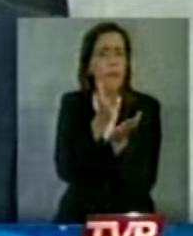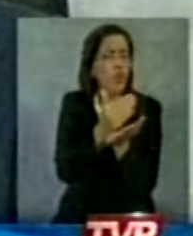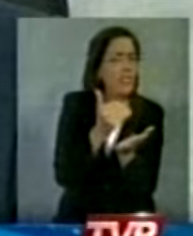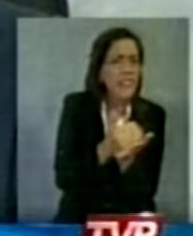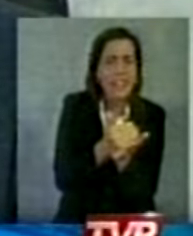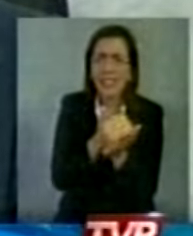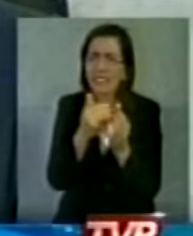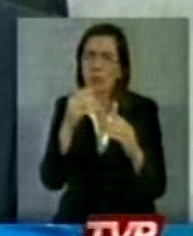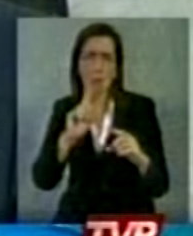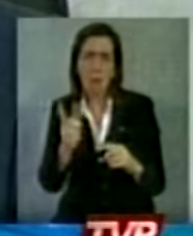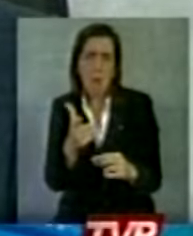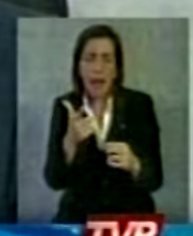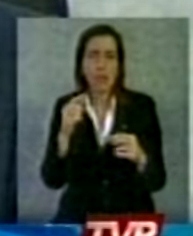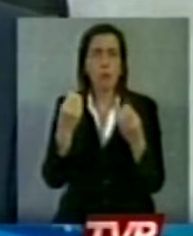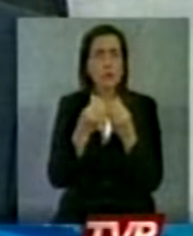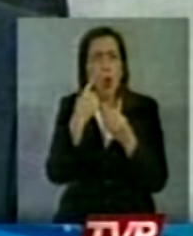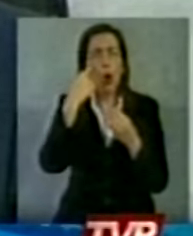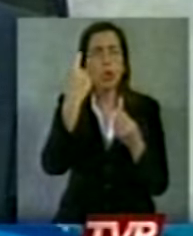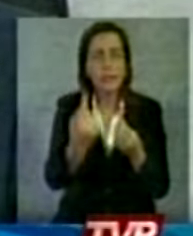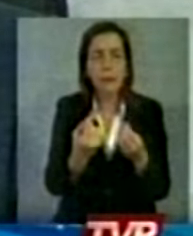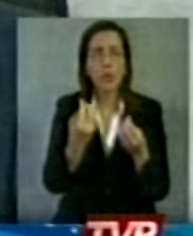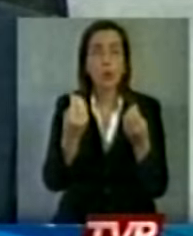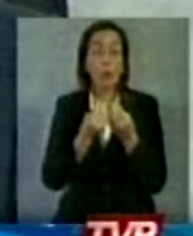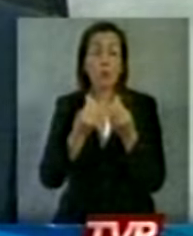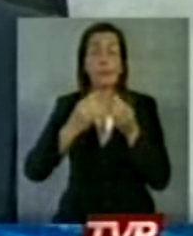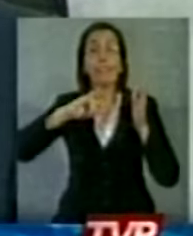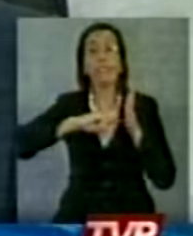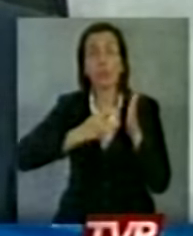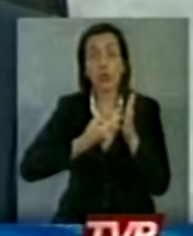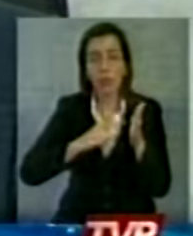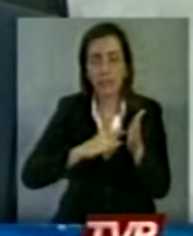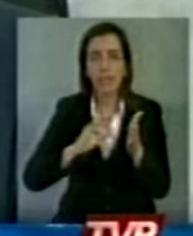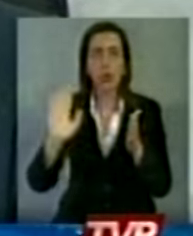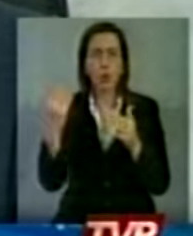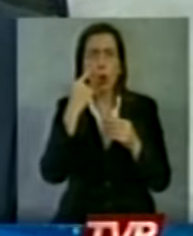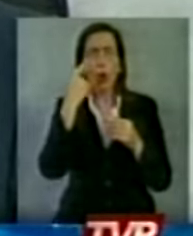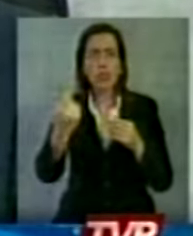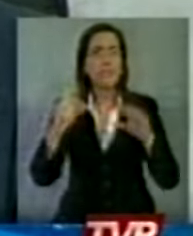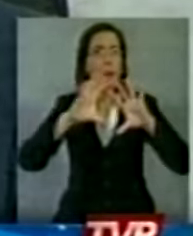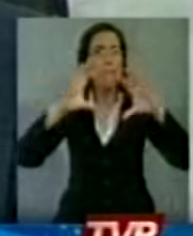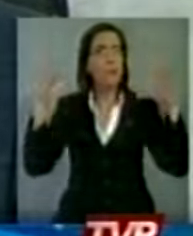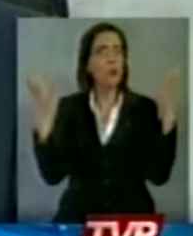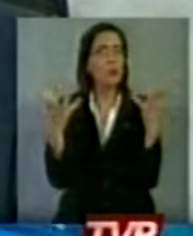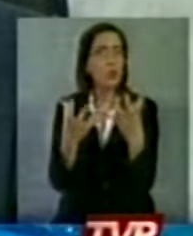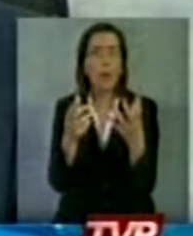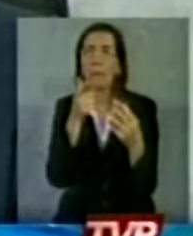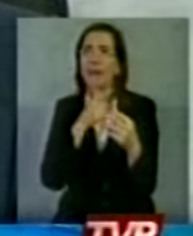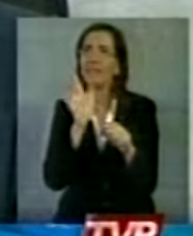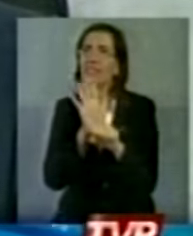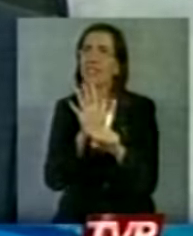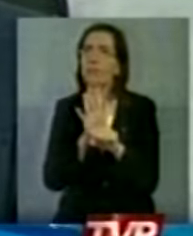a través del conocimiento y las tecnologías. Ello ha hecho a nuestro planeta, en varios